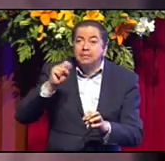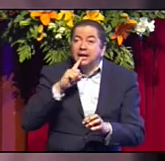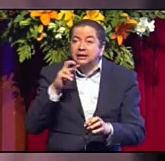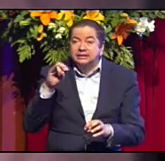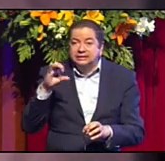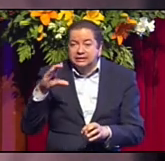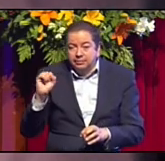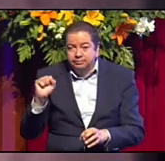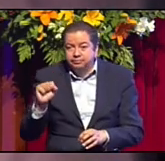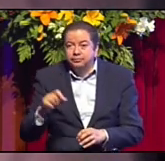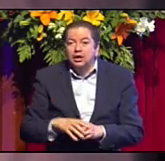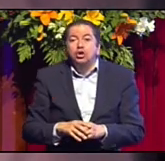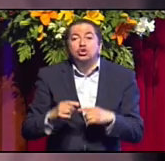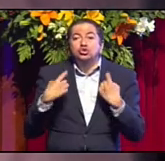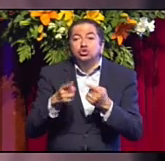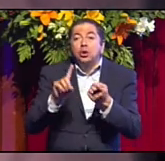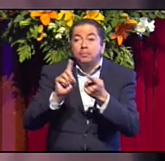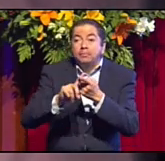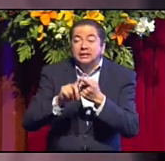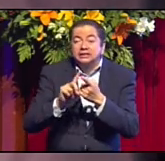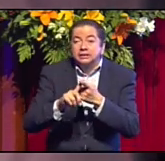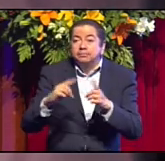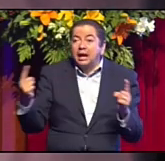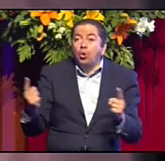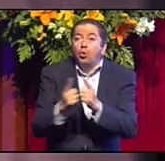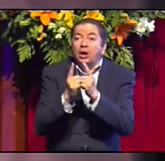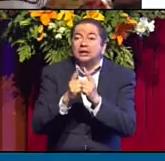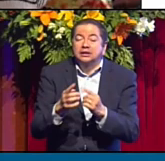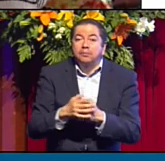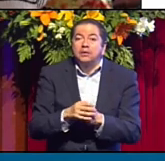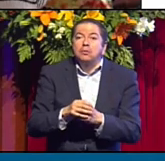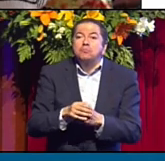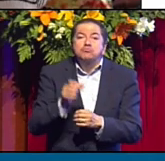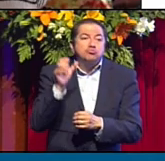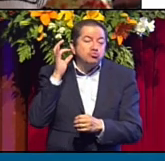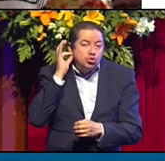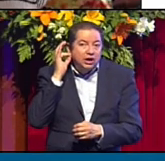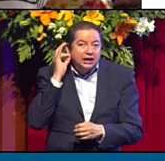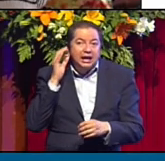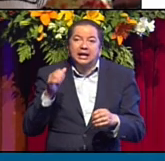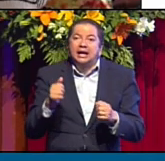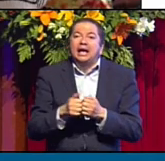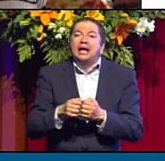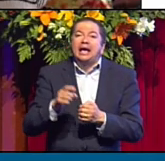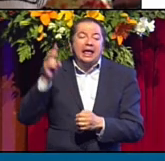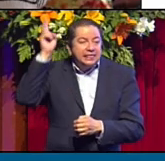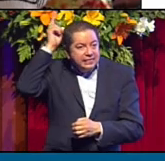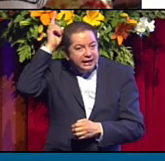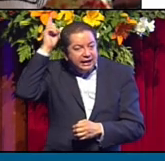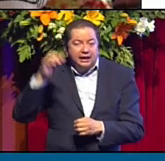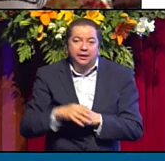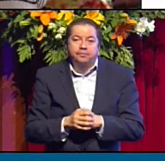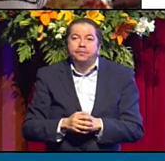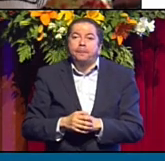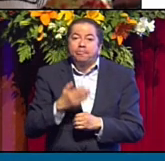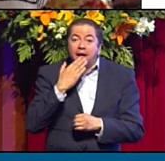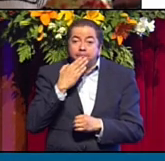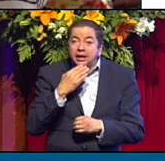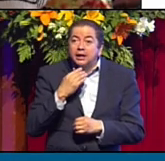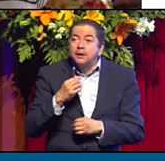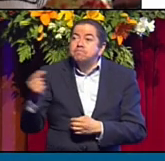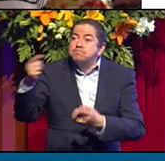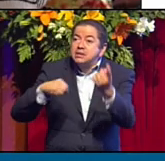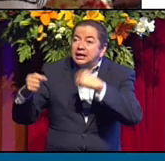oficina. Participamos en el tercer encuentro latinoamericano de mujeres líderes indígenas. Participamos en la jornada número 22 de migración